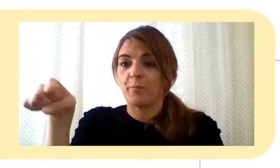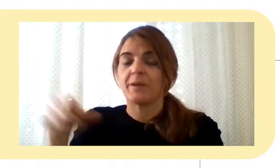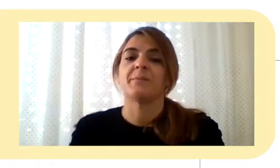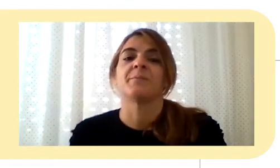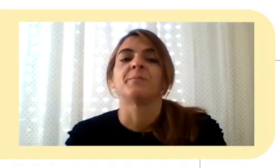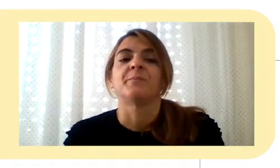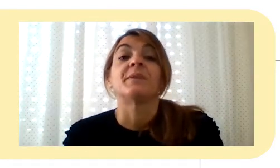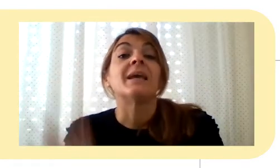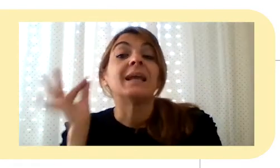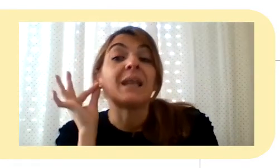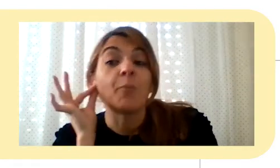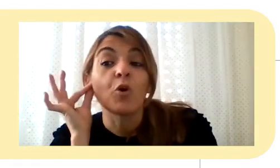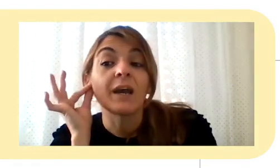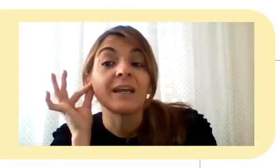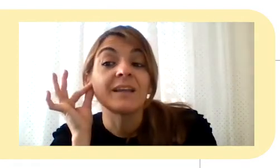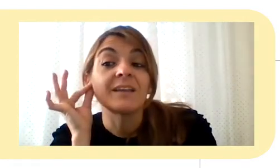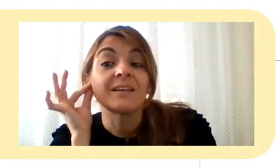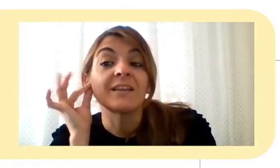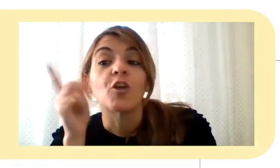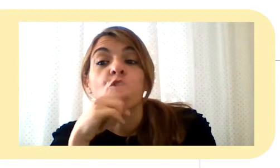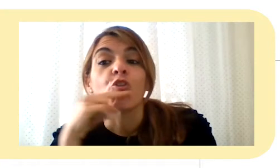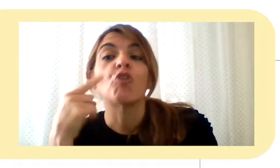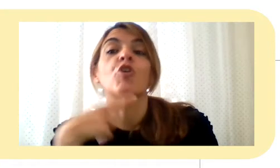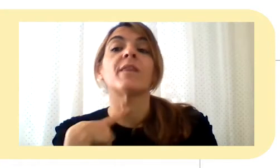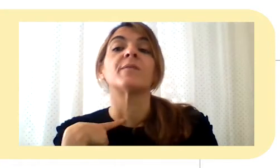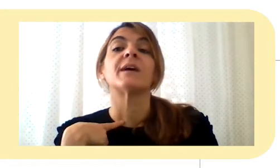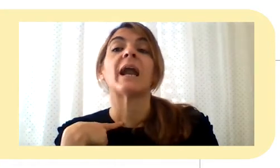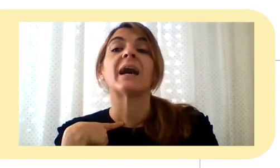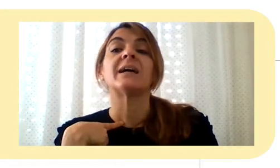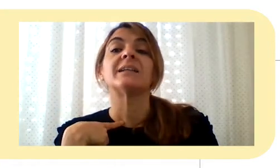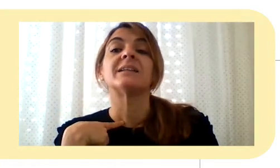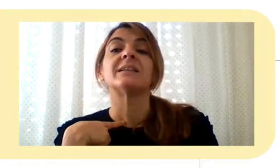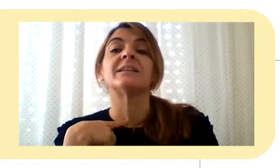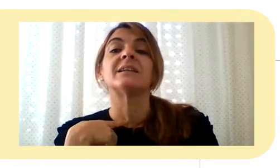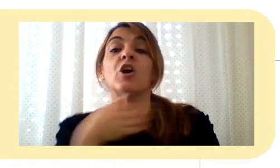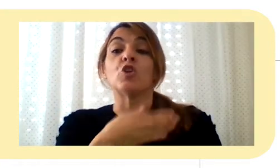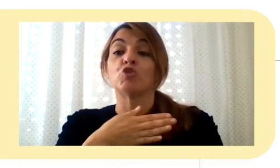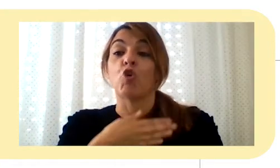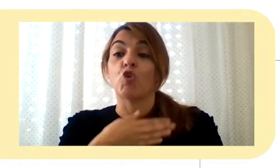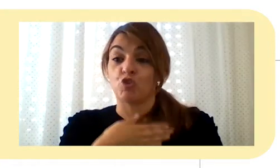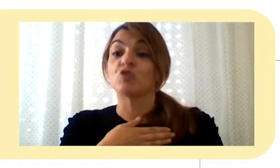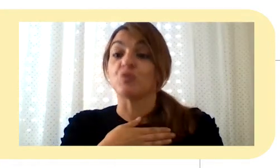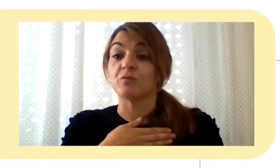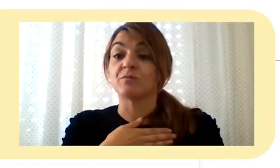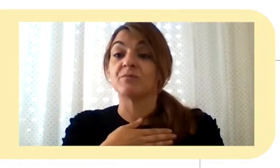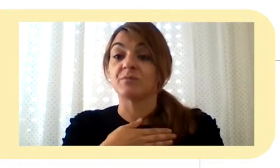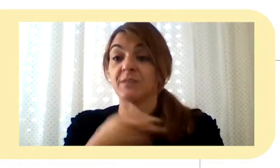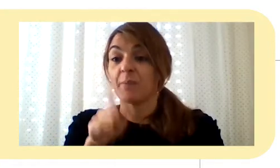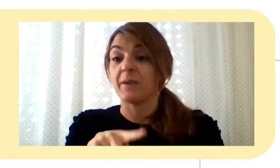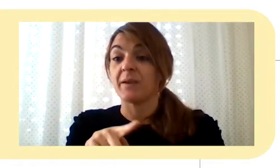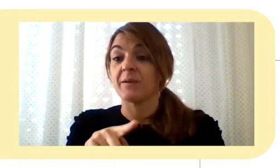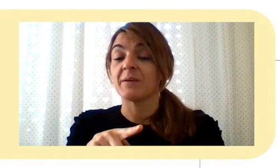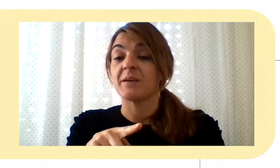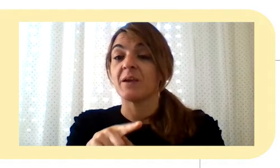las mujeres, pues más dolor de garganta, más tos en mujeres, no tanta diferencia con los hombres,